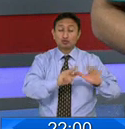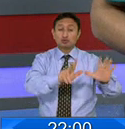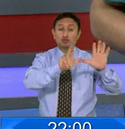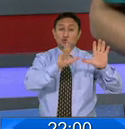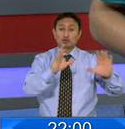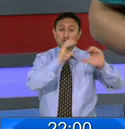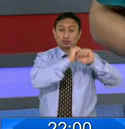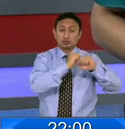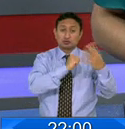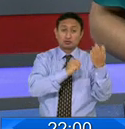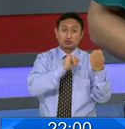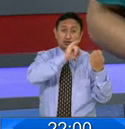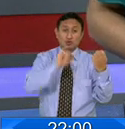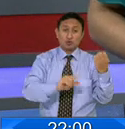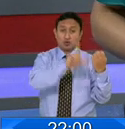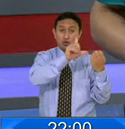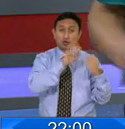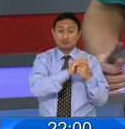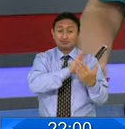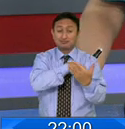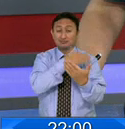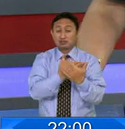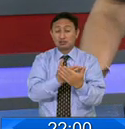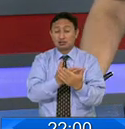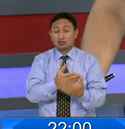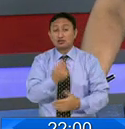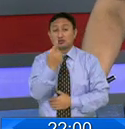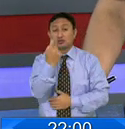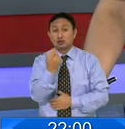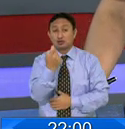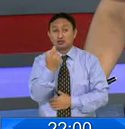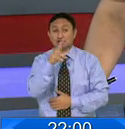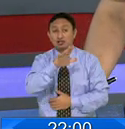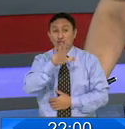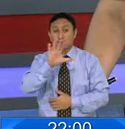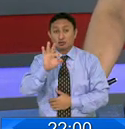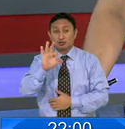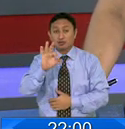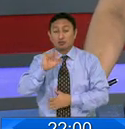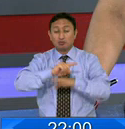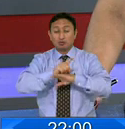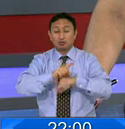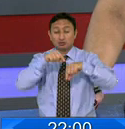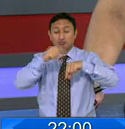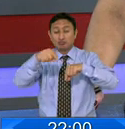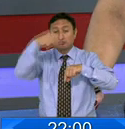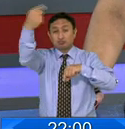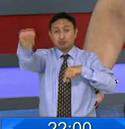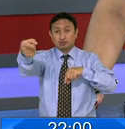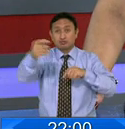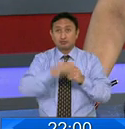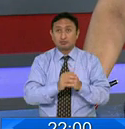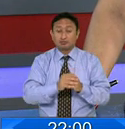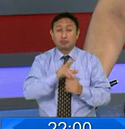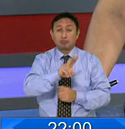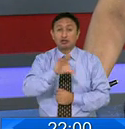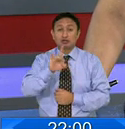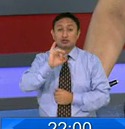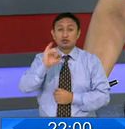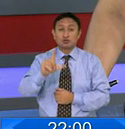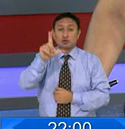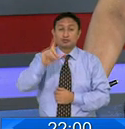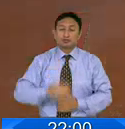este 14 de julio hasta las 23 horas con 59 minutos del próximo 28 de